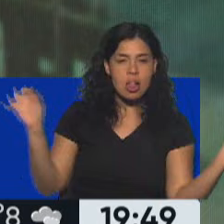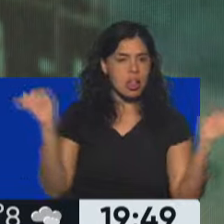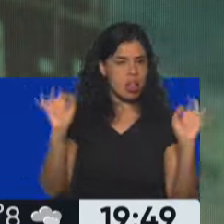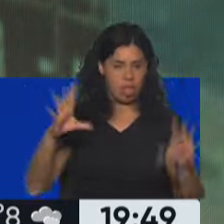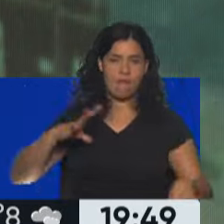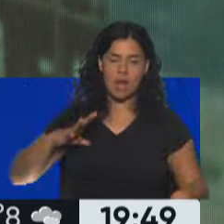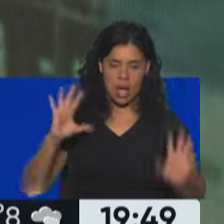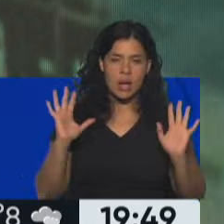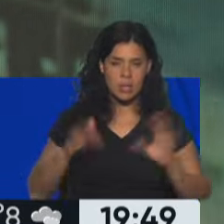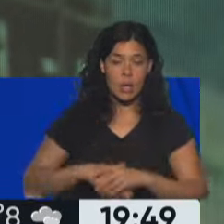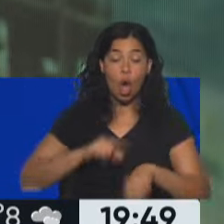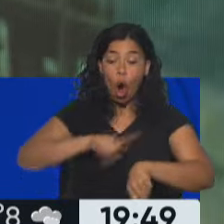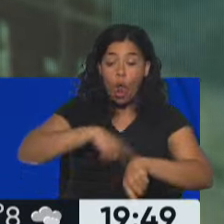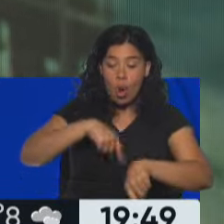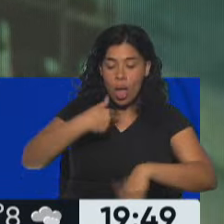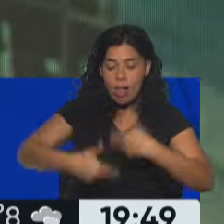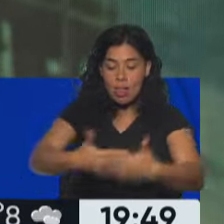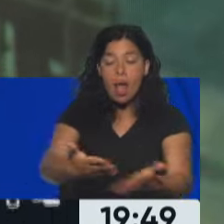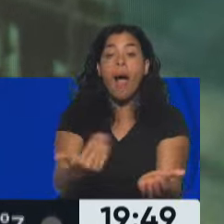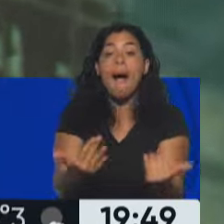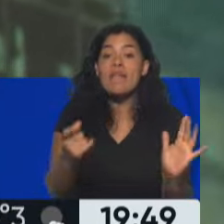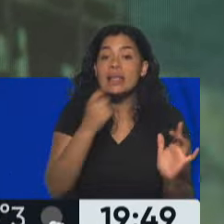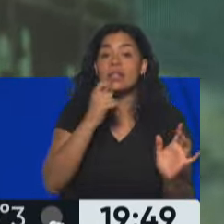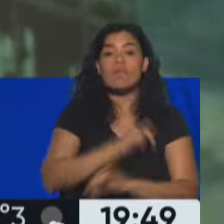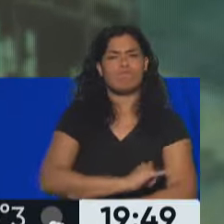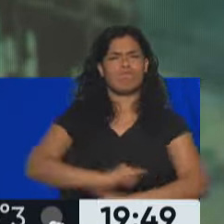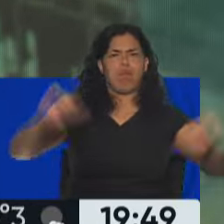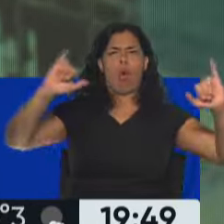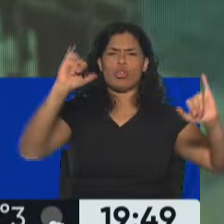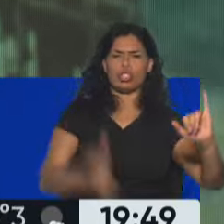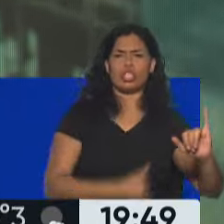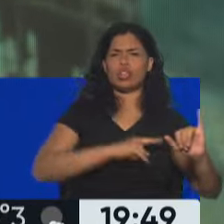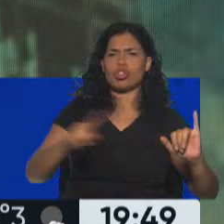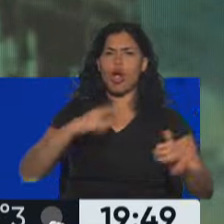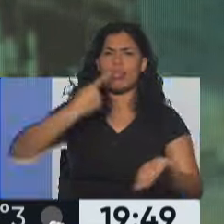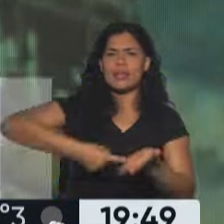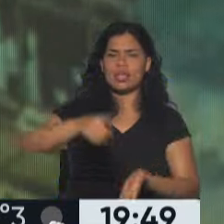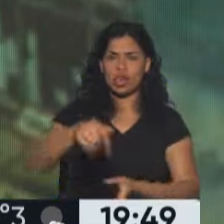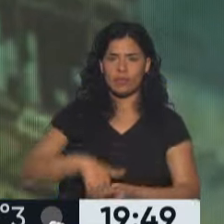lo que suceda en las próximas horas, si finalmente se va a publicar o no en el boletín oficial.